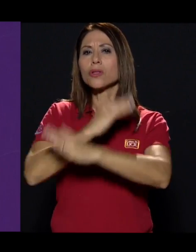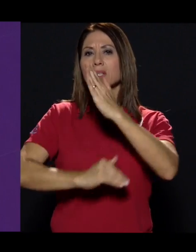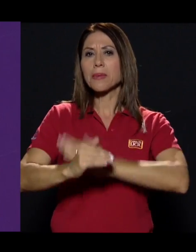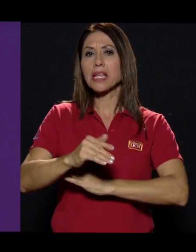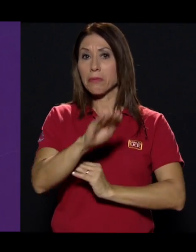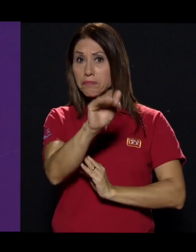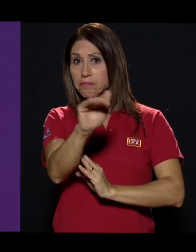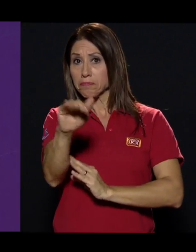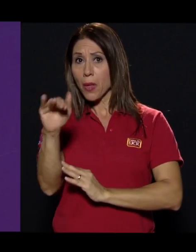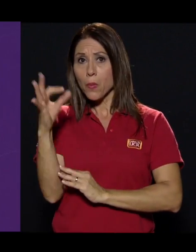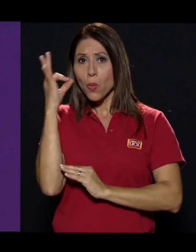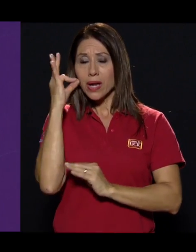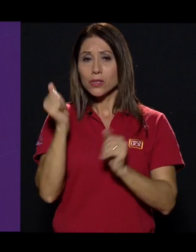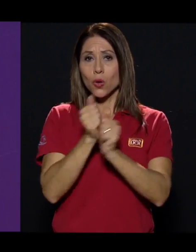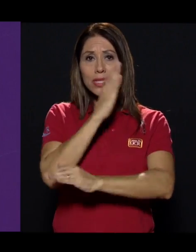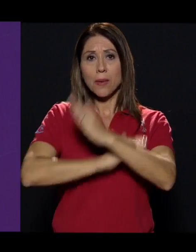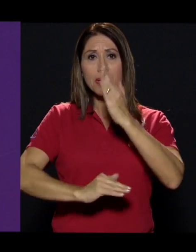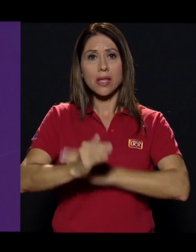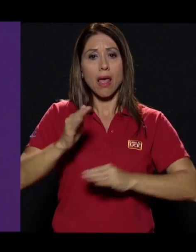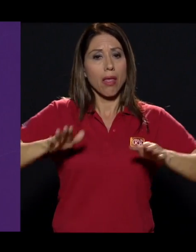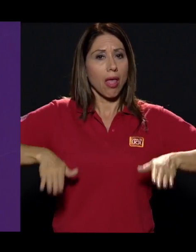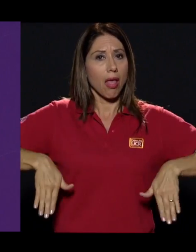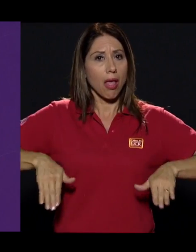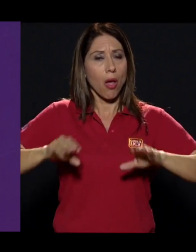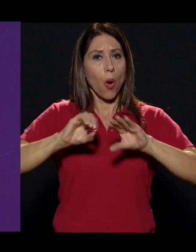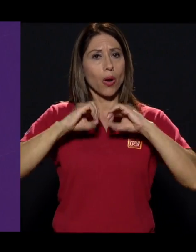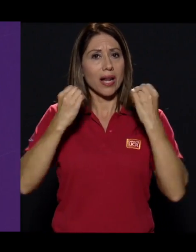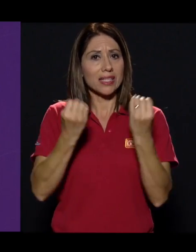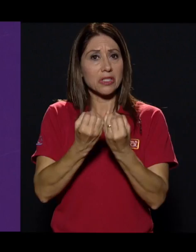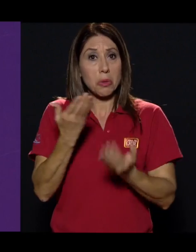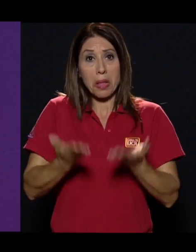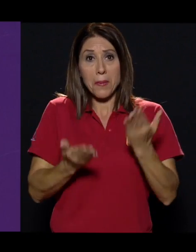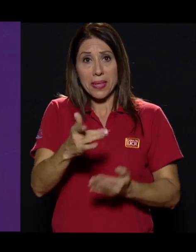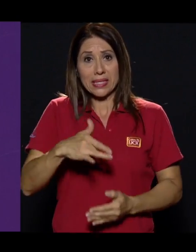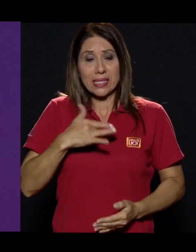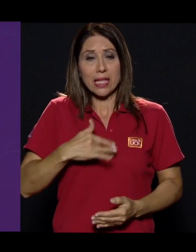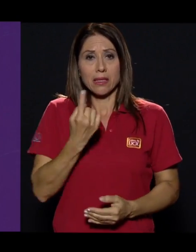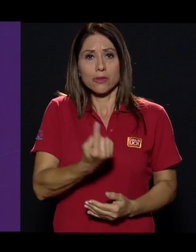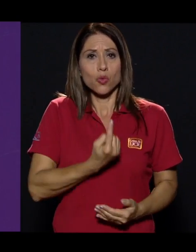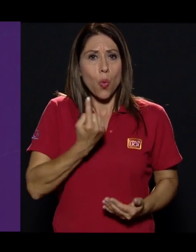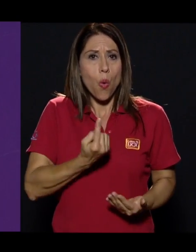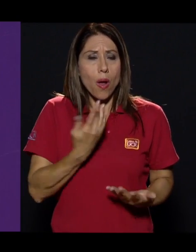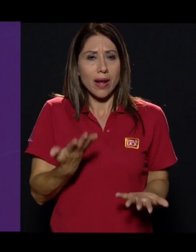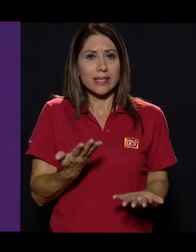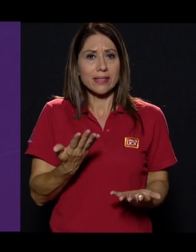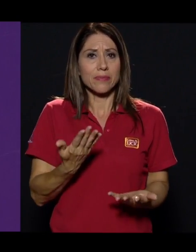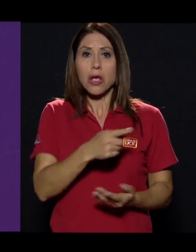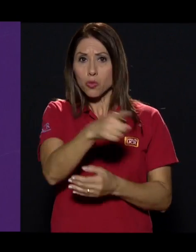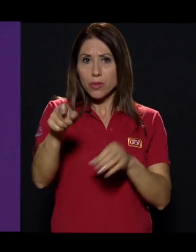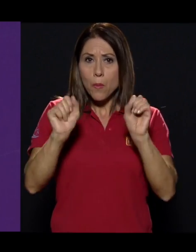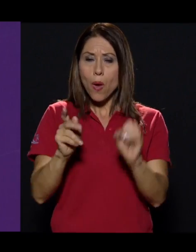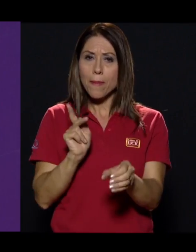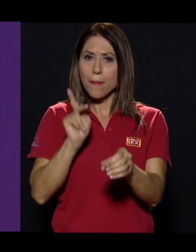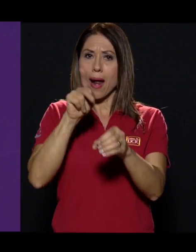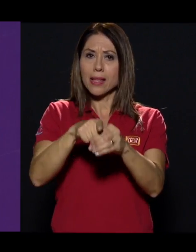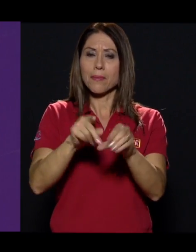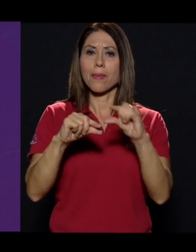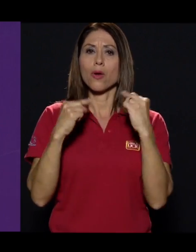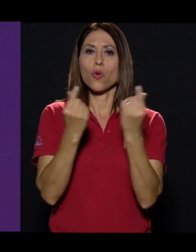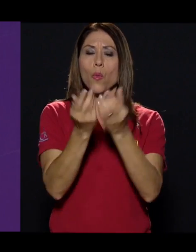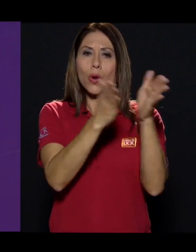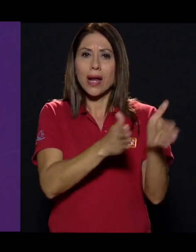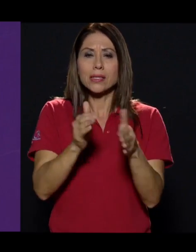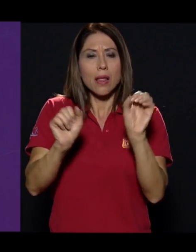o a las mujeres con discapacidad que aún no forman parte de una organización, de repente se sienten solas, ¿verdad? Y participar de esos grupos organizados